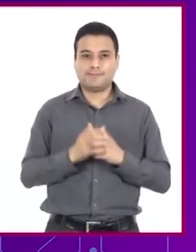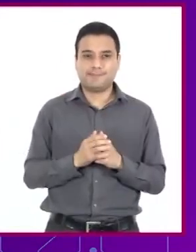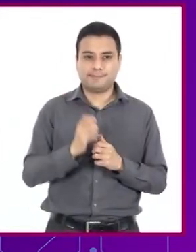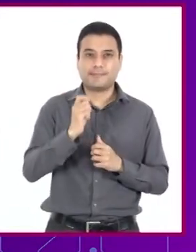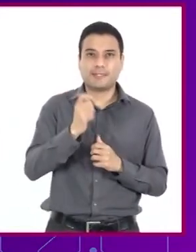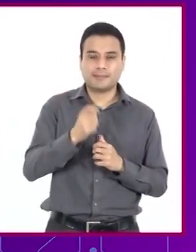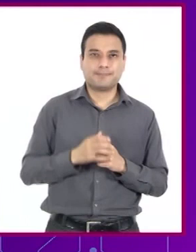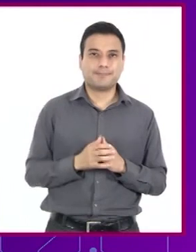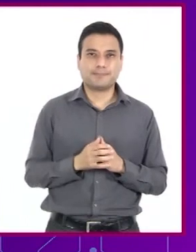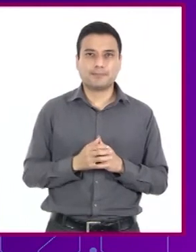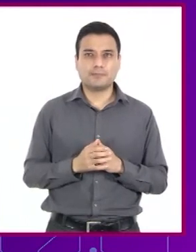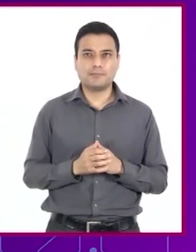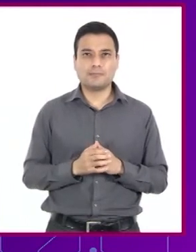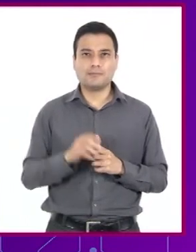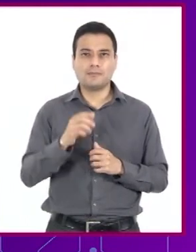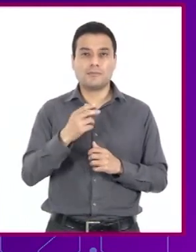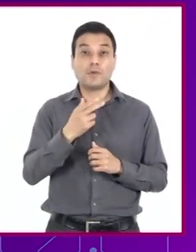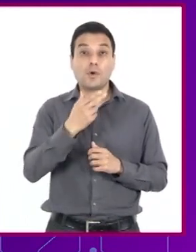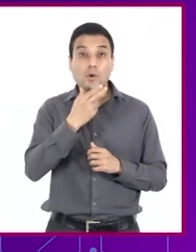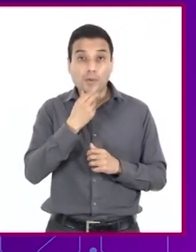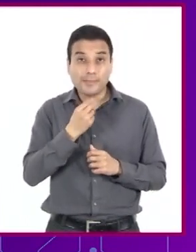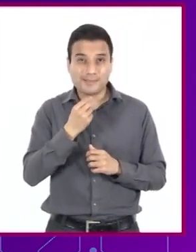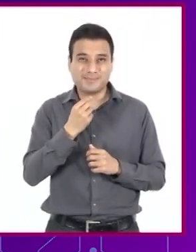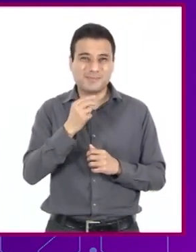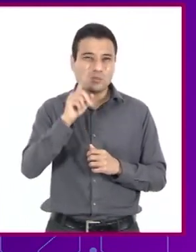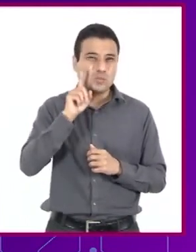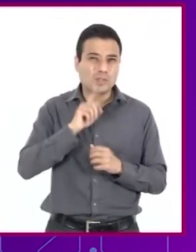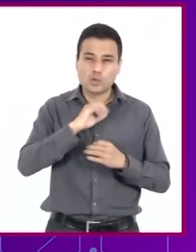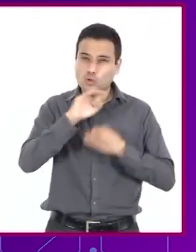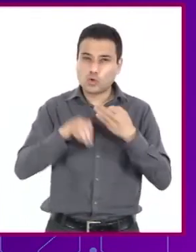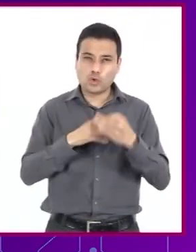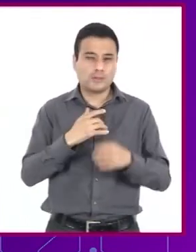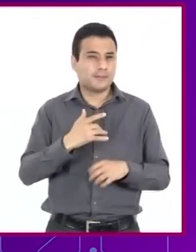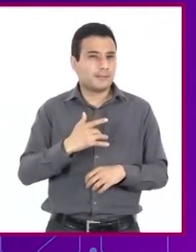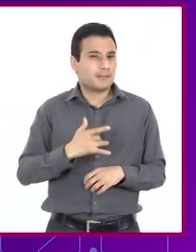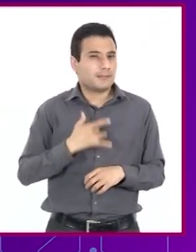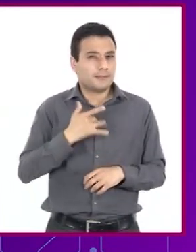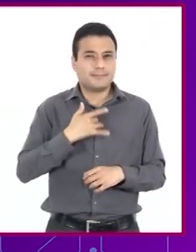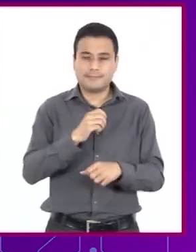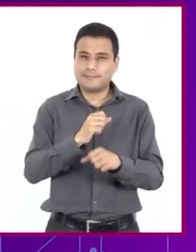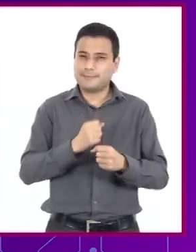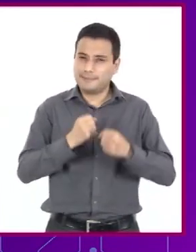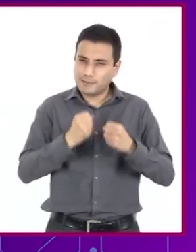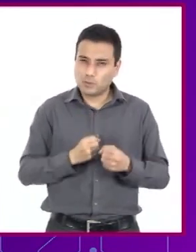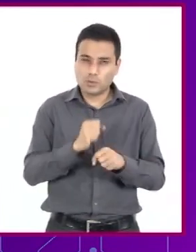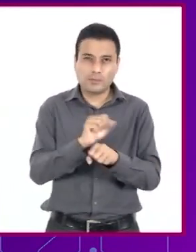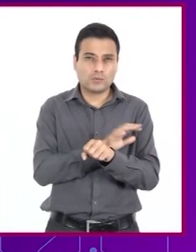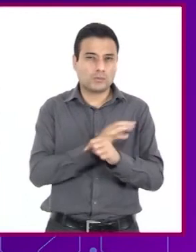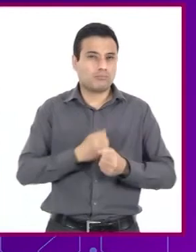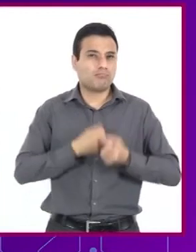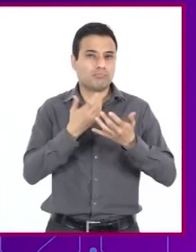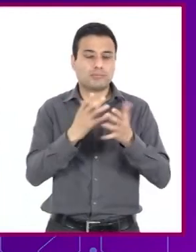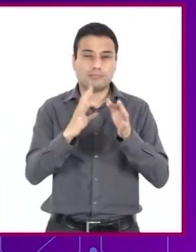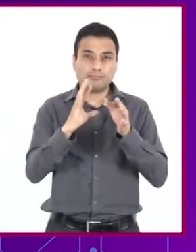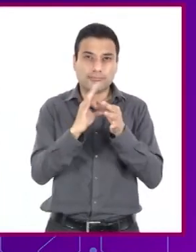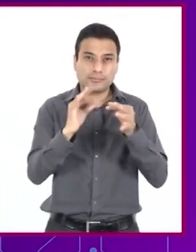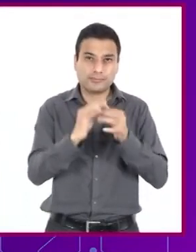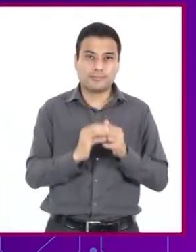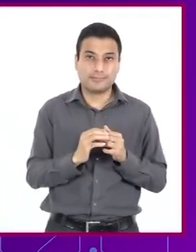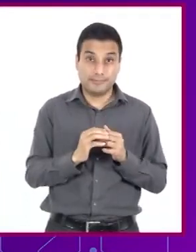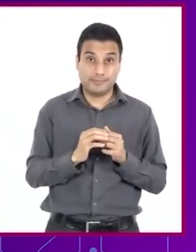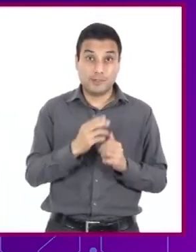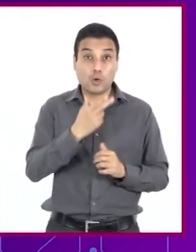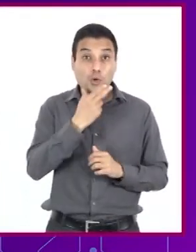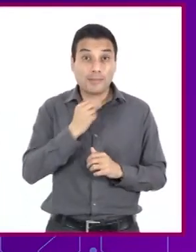los hombres se sientan seguros al expresar sus emociones. Déjenles saber que sus